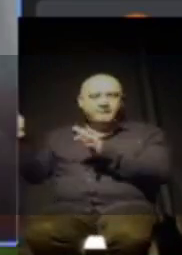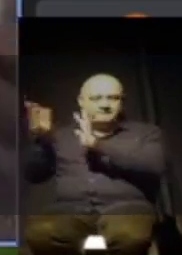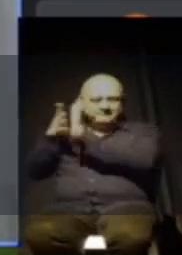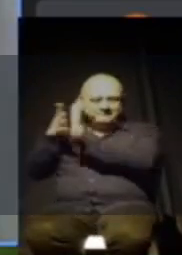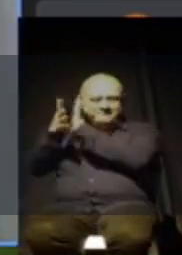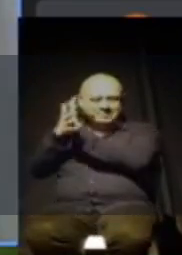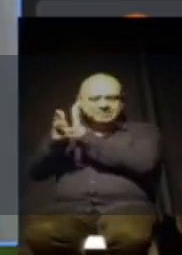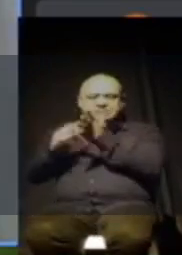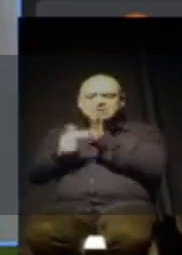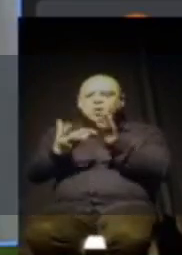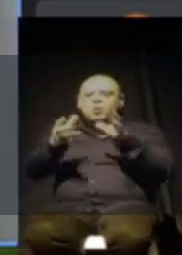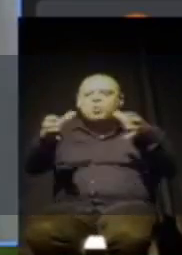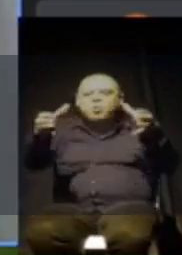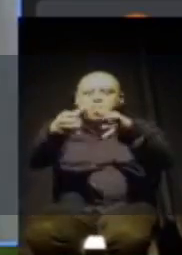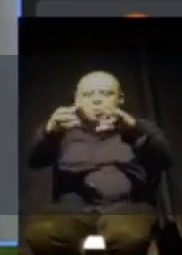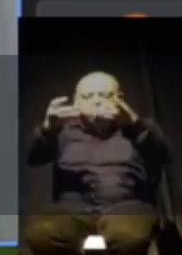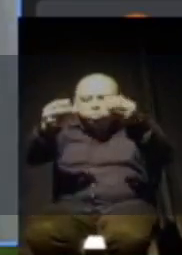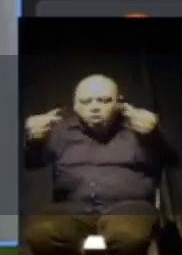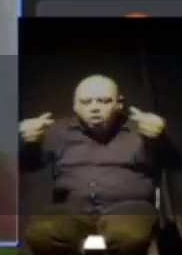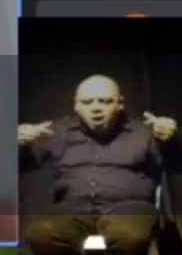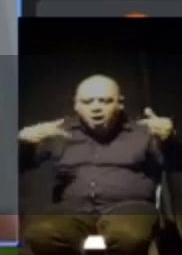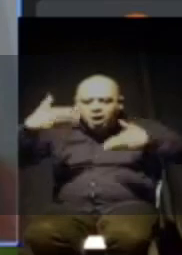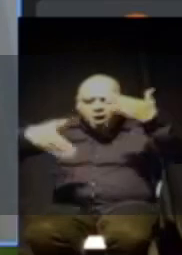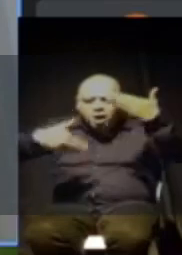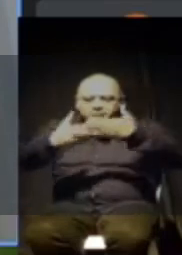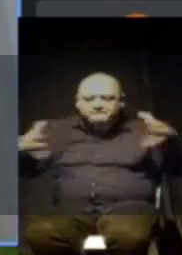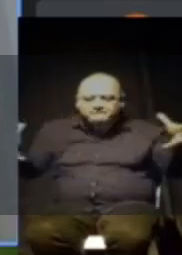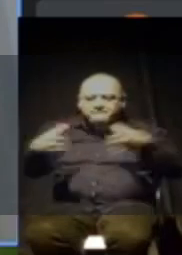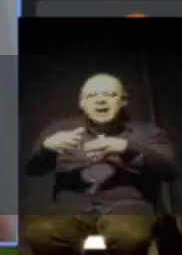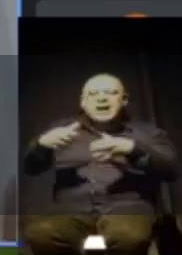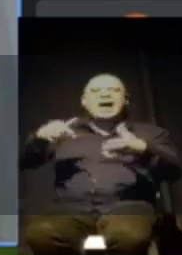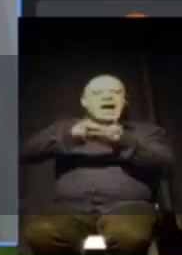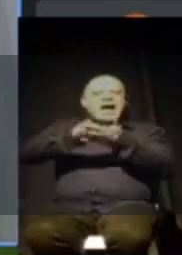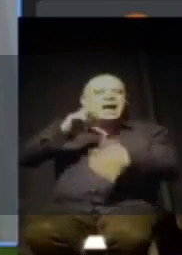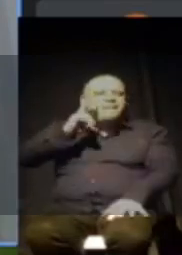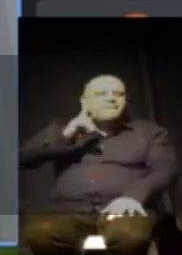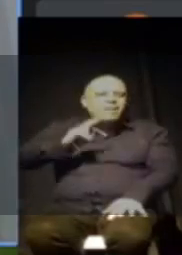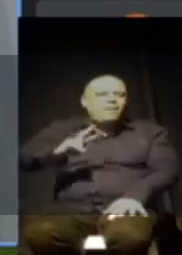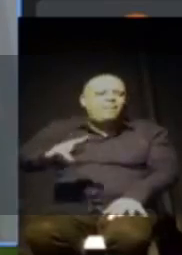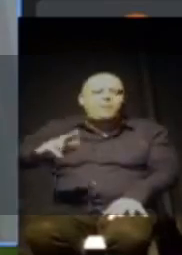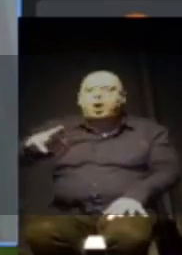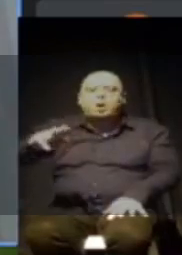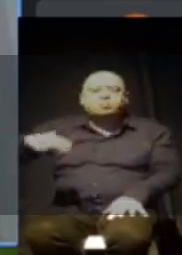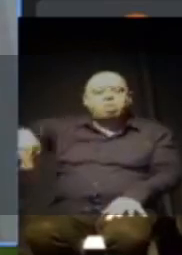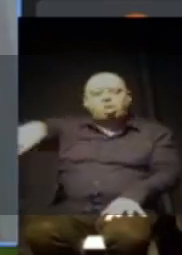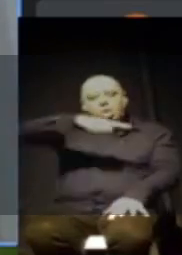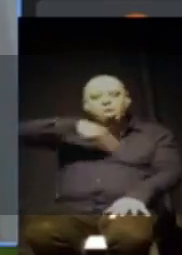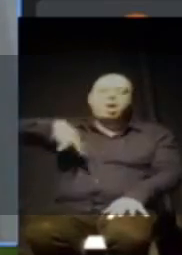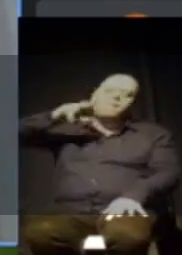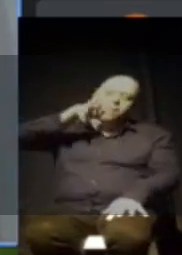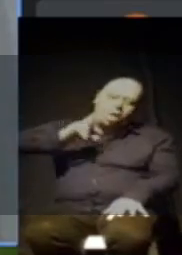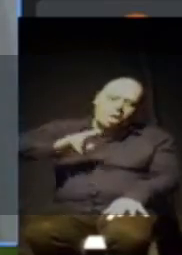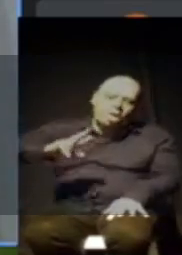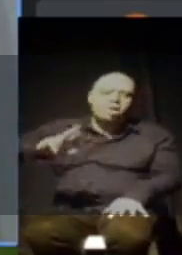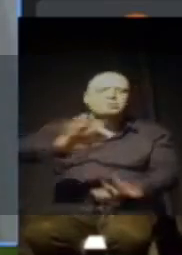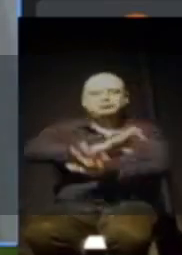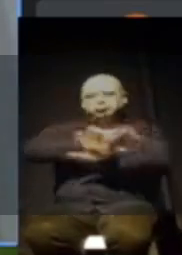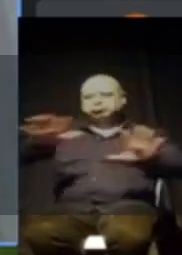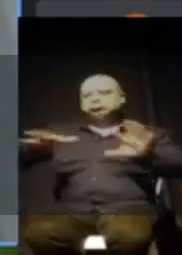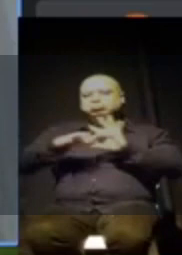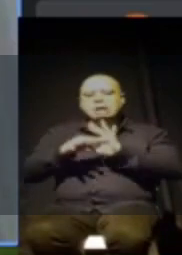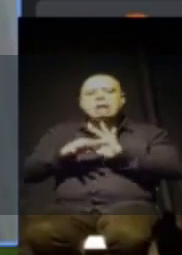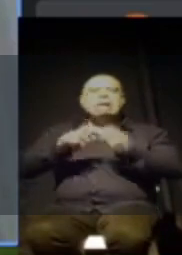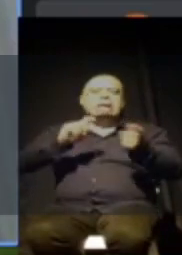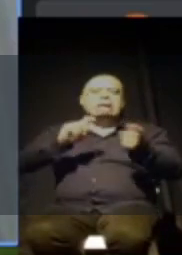sentido la destrucción de la casa común y el círculo vicioso, lo que puede estarnos llevando a un rever o